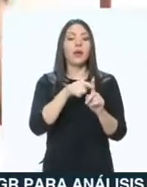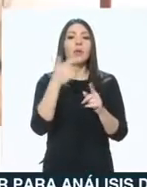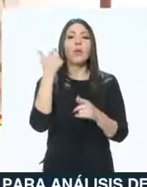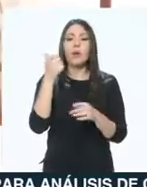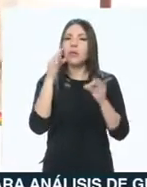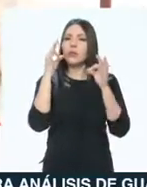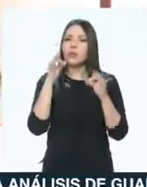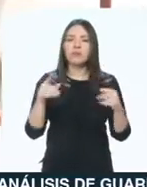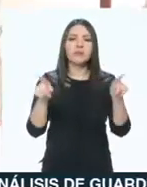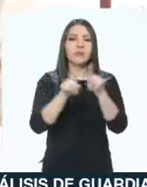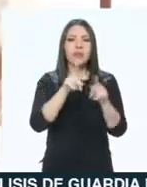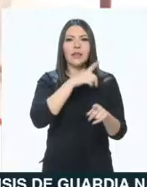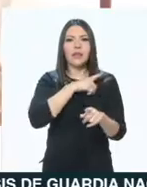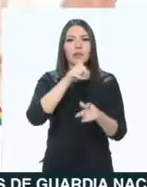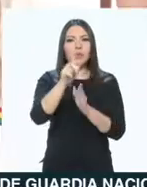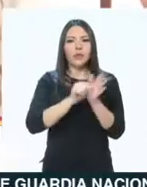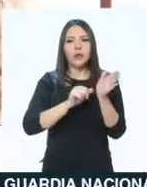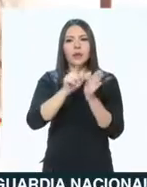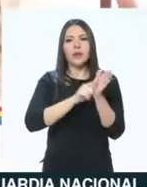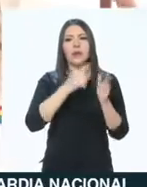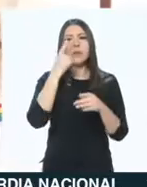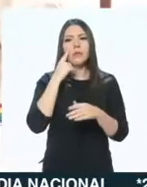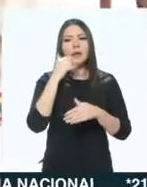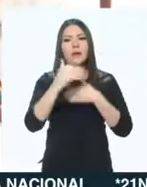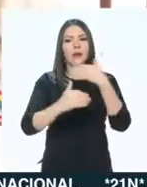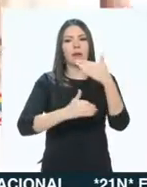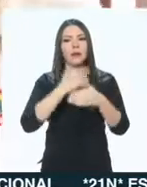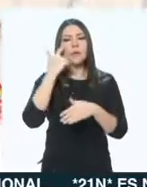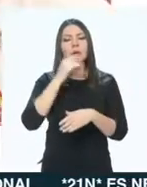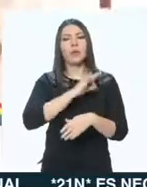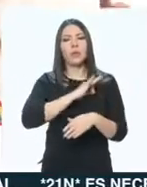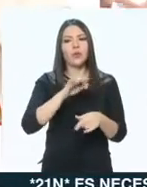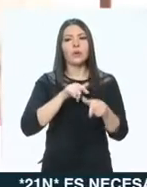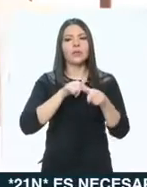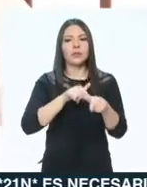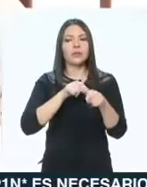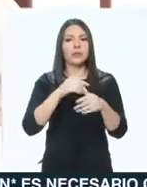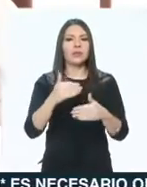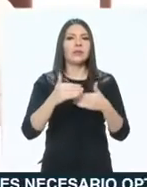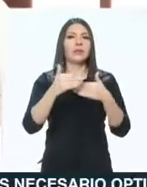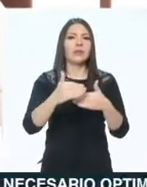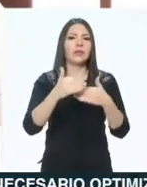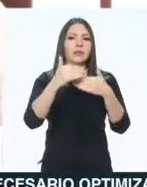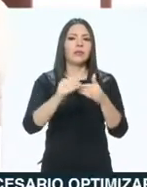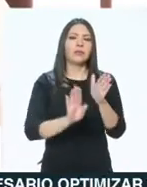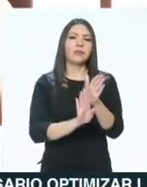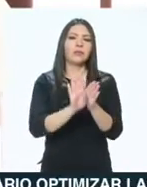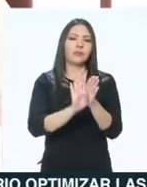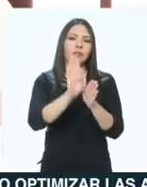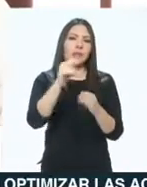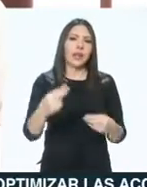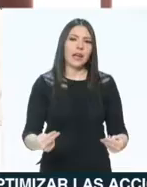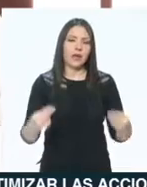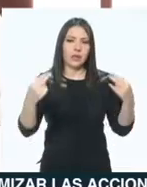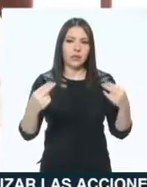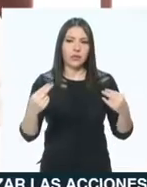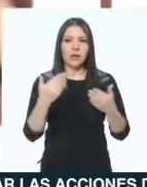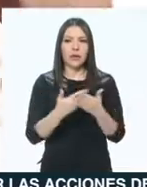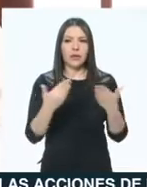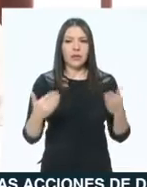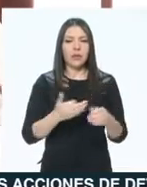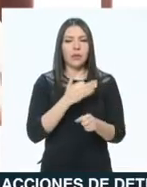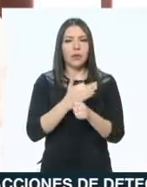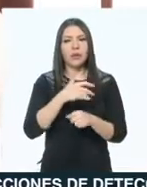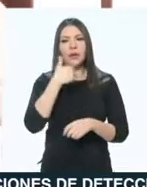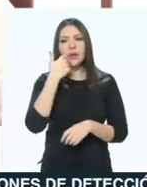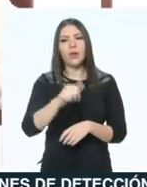sino con miras de tener X cantidad de dinero para entonces poder dar el siguiente paso. Exacto, entonces estamos justo en el proceso de